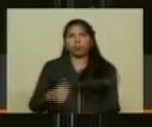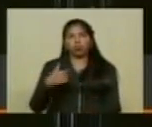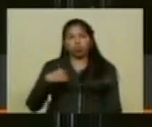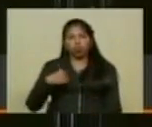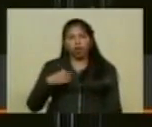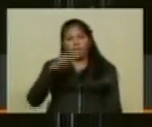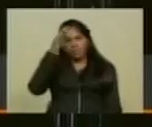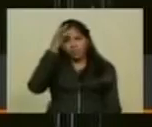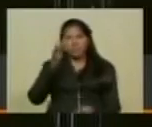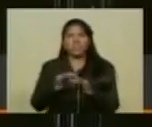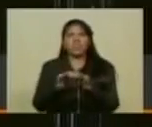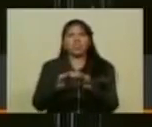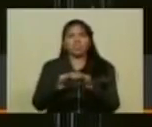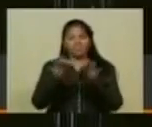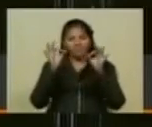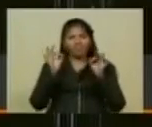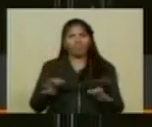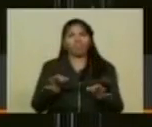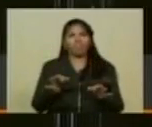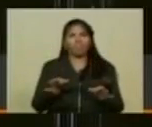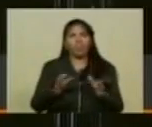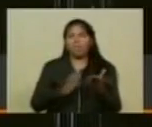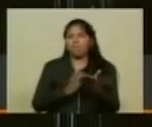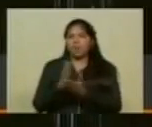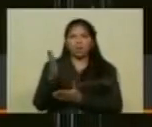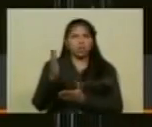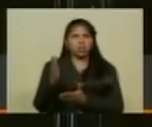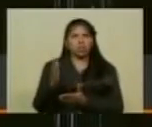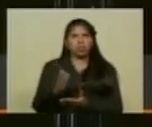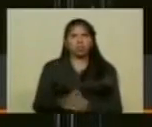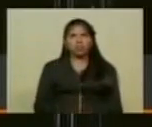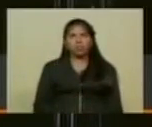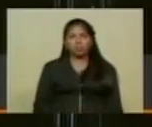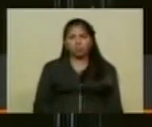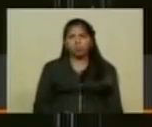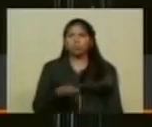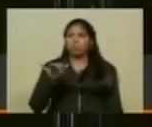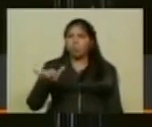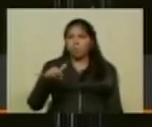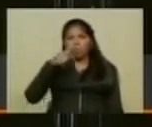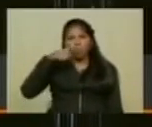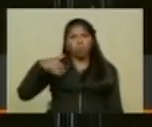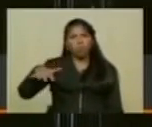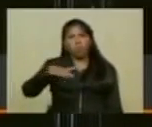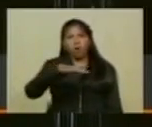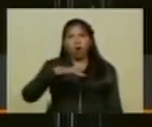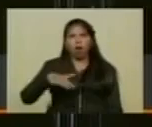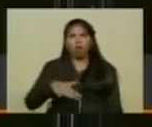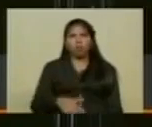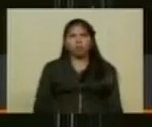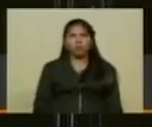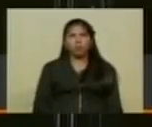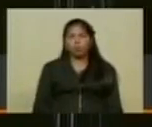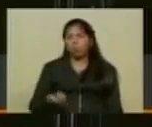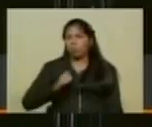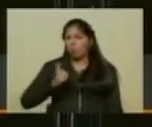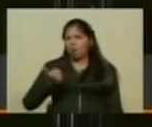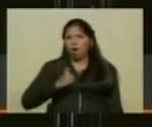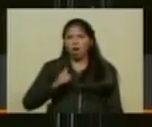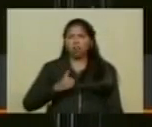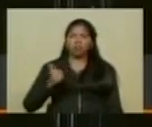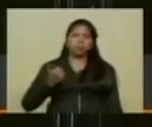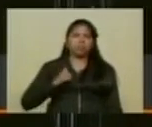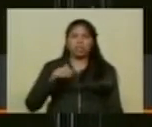una fe absoluta e infinita en la capacidad del pueblo venezolano y de la Fuerza Armada para enfrentar cualquier